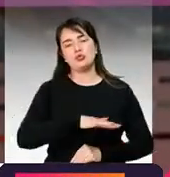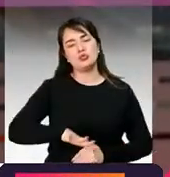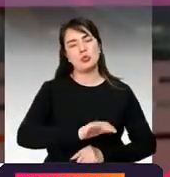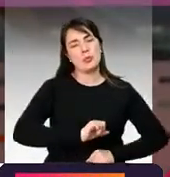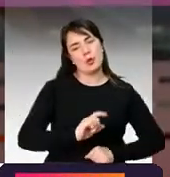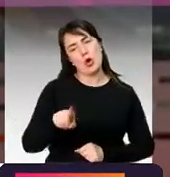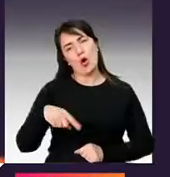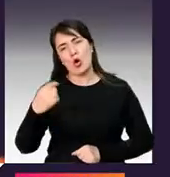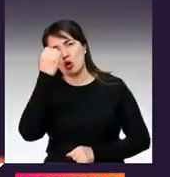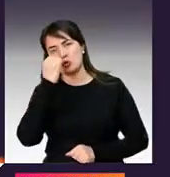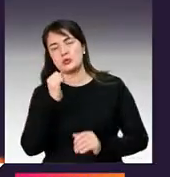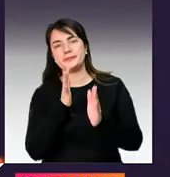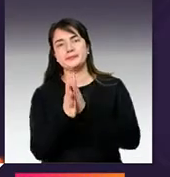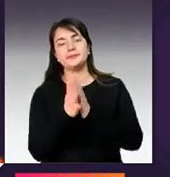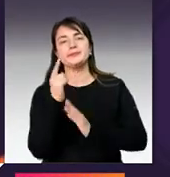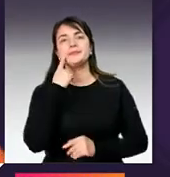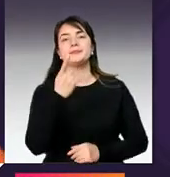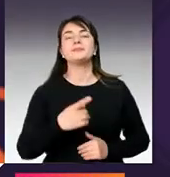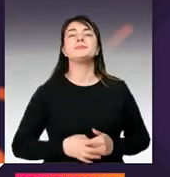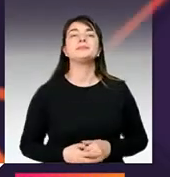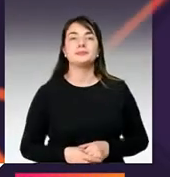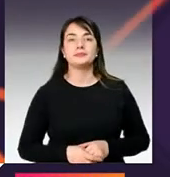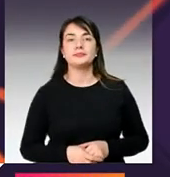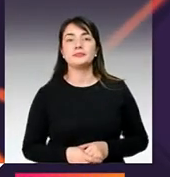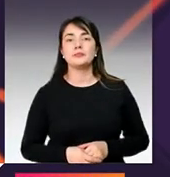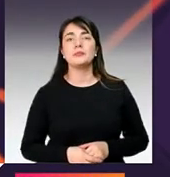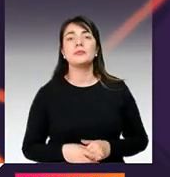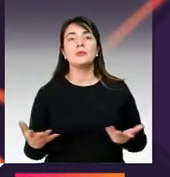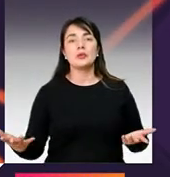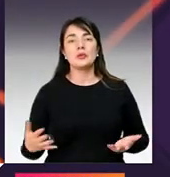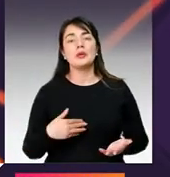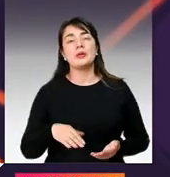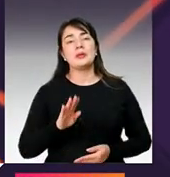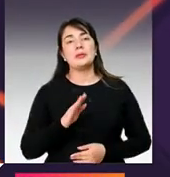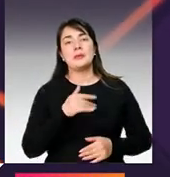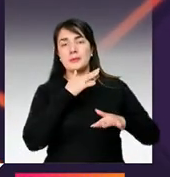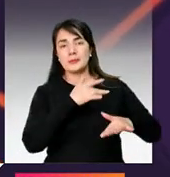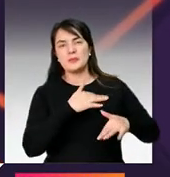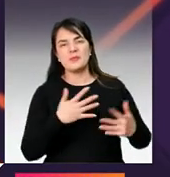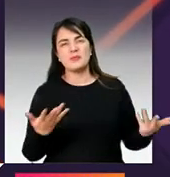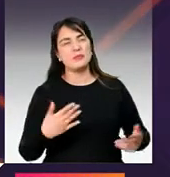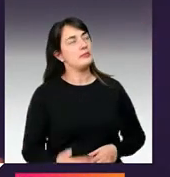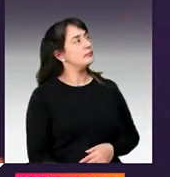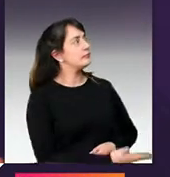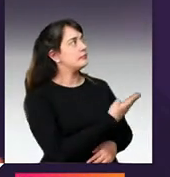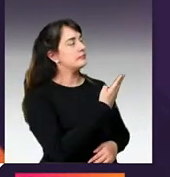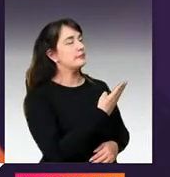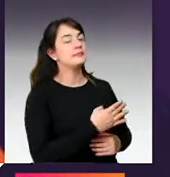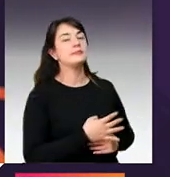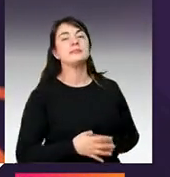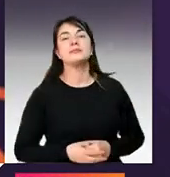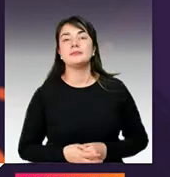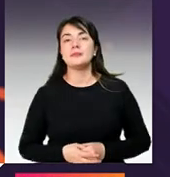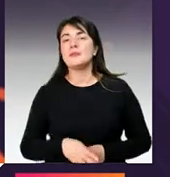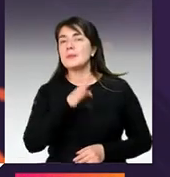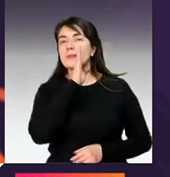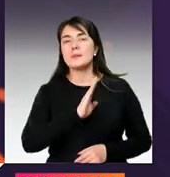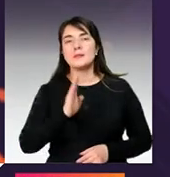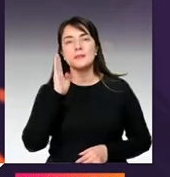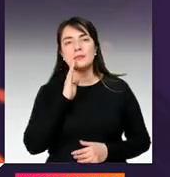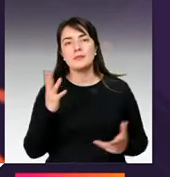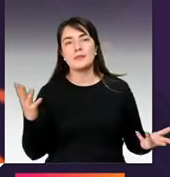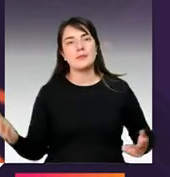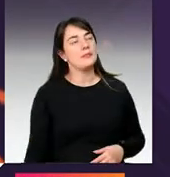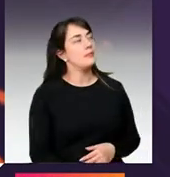de Soacha. En Barrios Unidos habrá un corte de energía en el barrio San Fernando, en Bosa en los barrios Ciudadela del